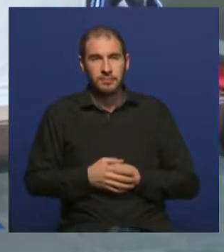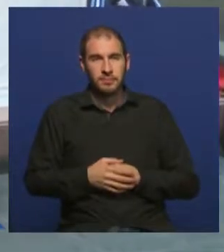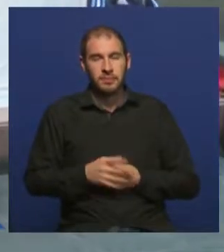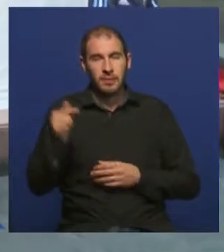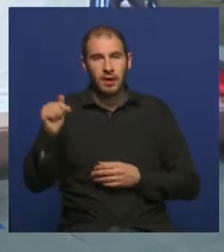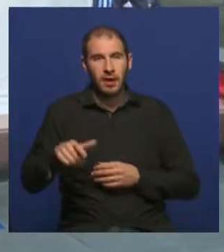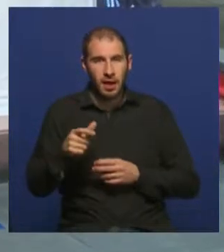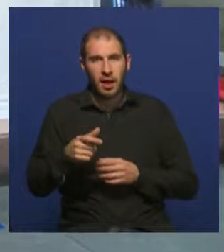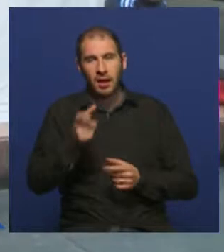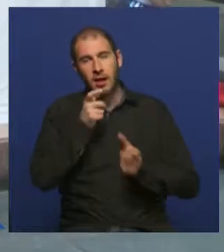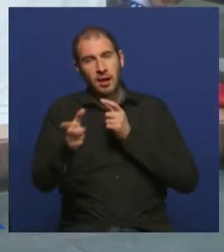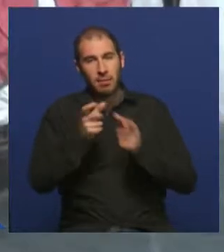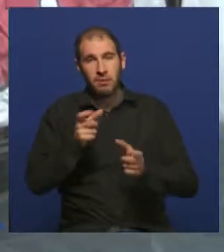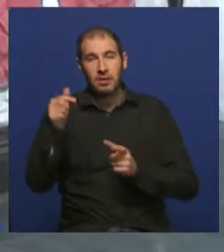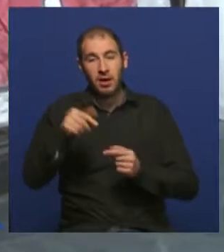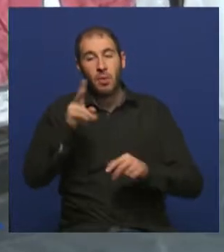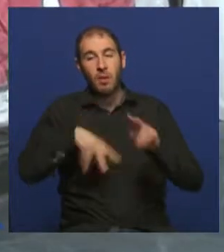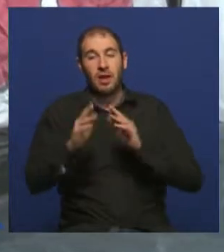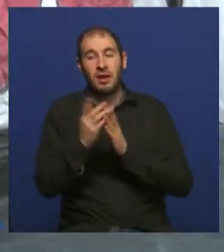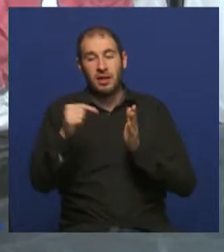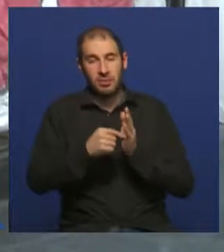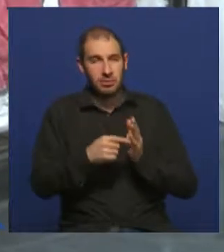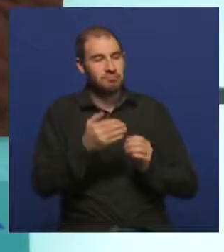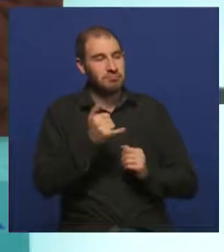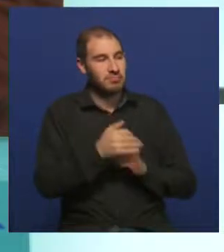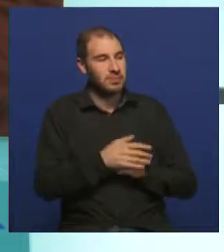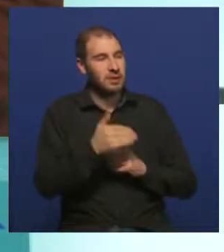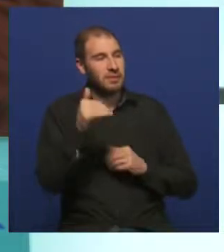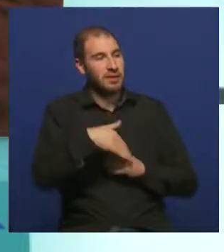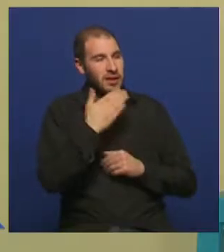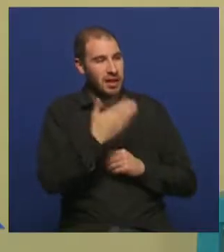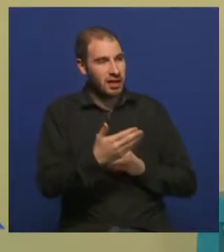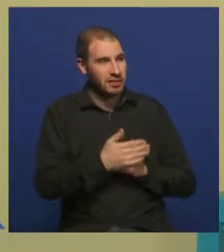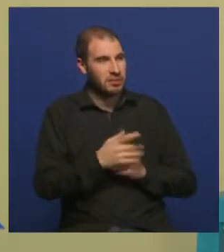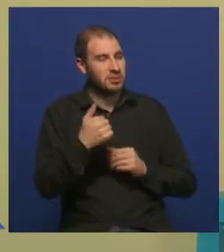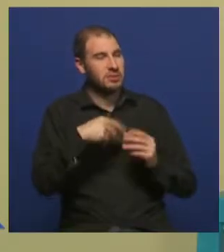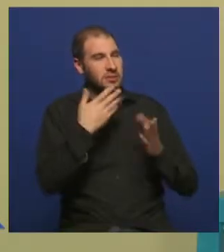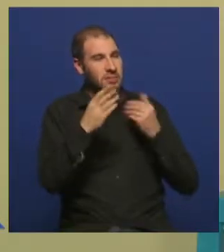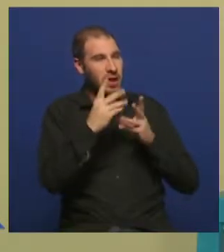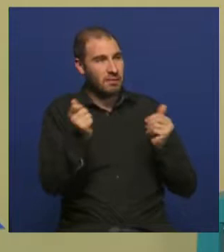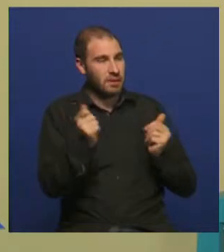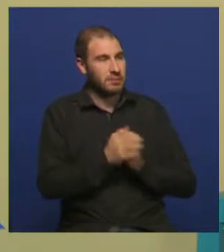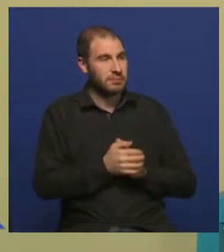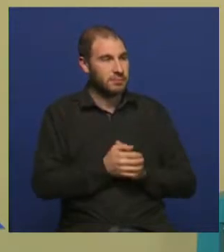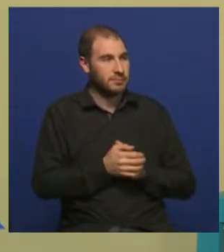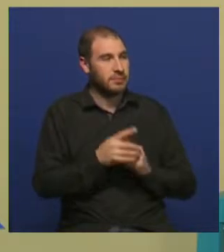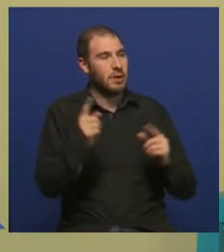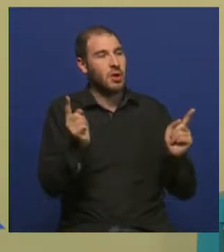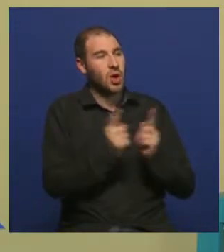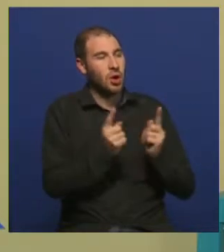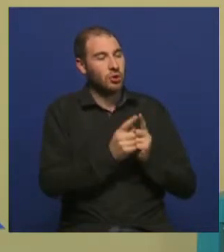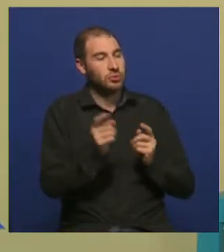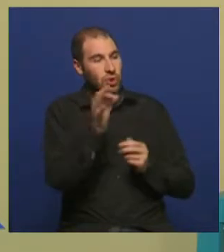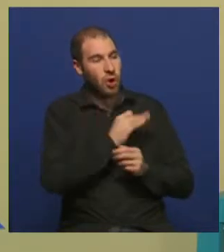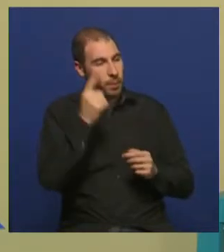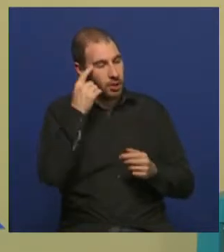las respuestas Claro. que habrá que buscar en el libro. Absolutamente. Pablo, te agradezco mucho. Quería cerrar la charla con una breve